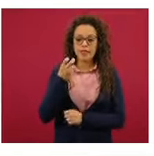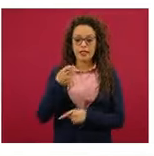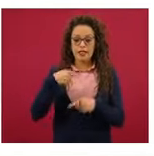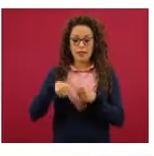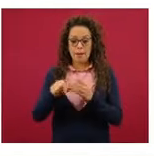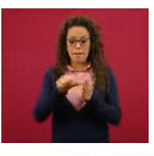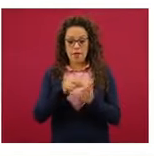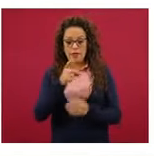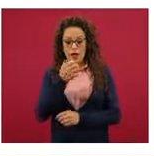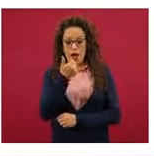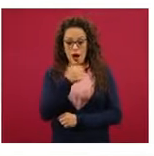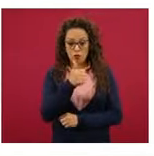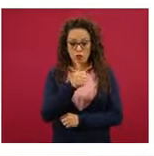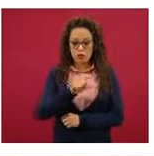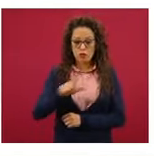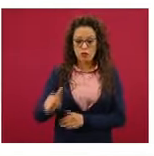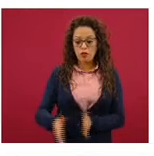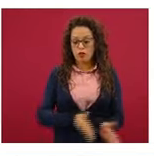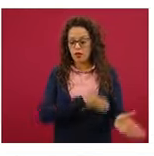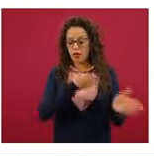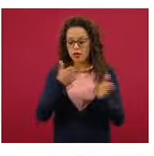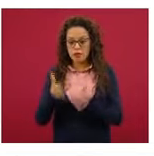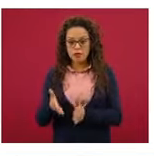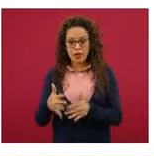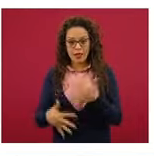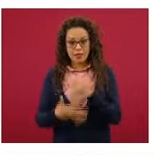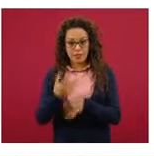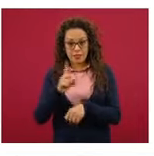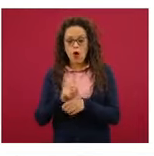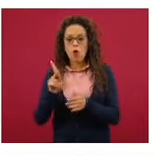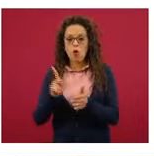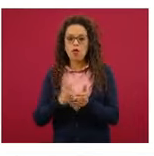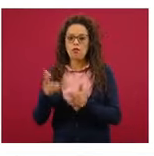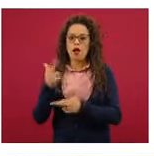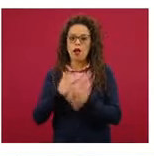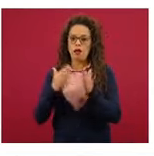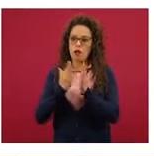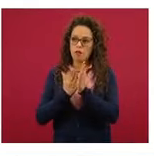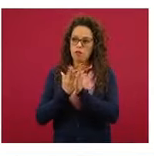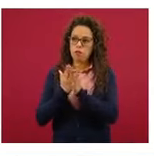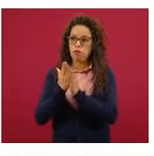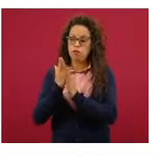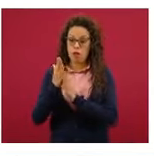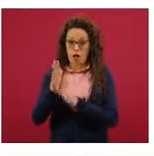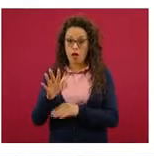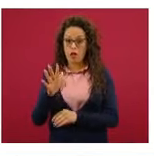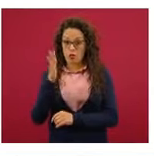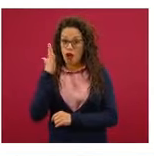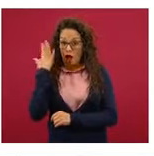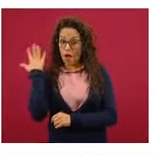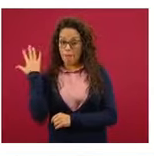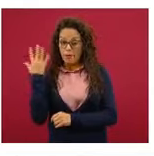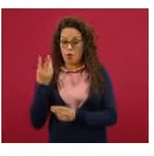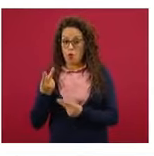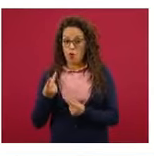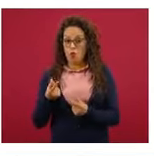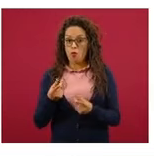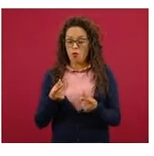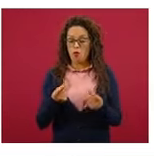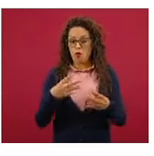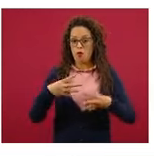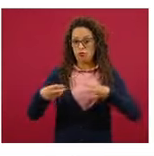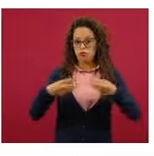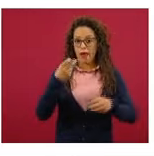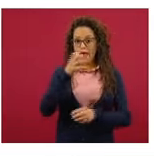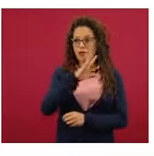para la quincena de agosto vuelve nuevamente a incrementarse, lo está haciendo a una velocidad importante, tanto así que, como vemos, ya superó